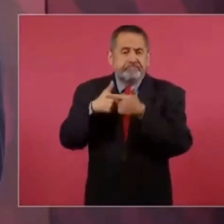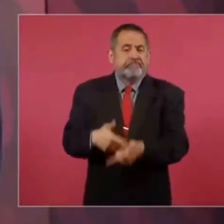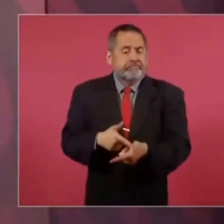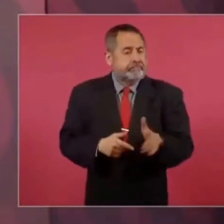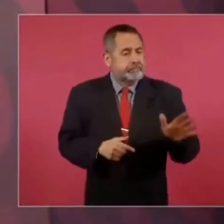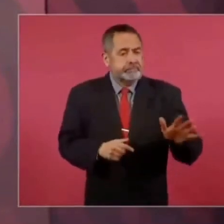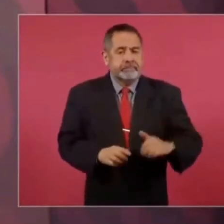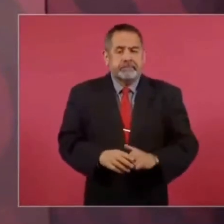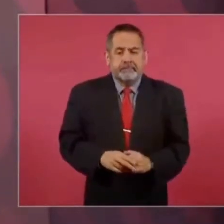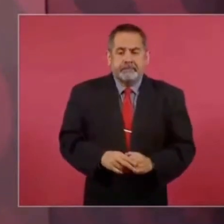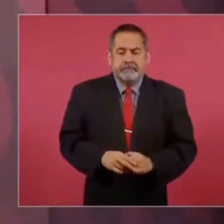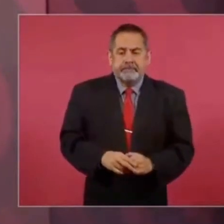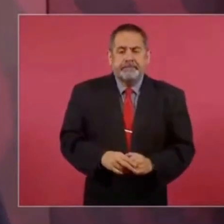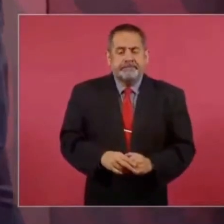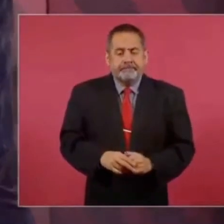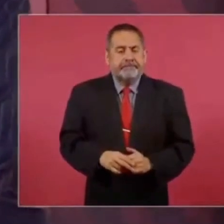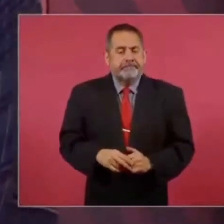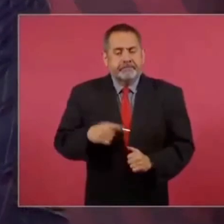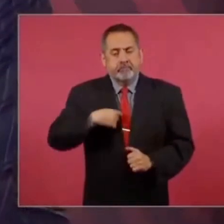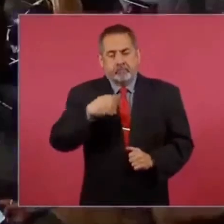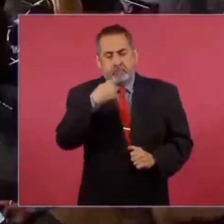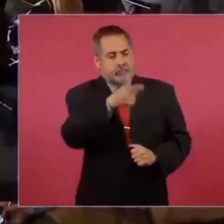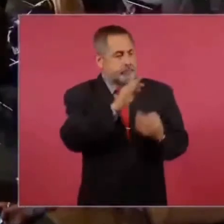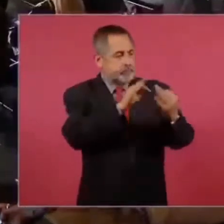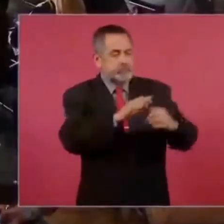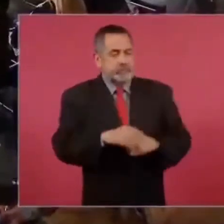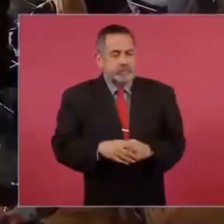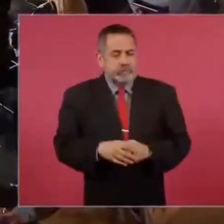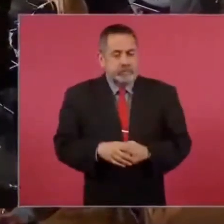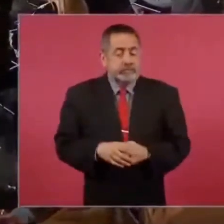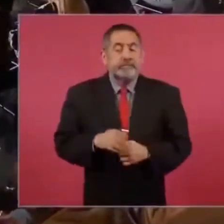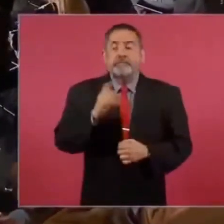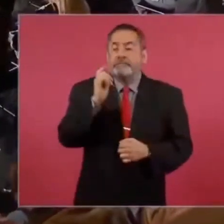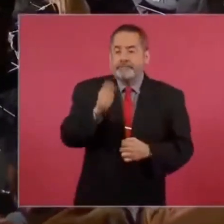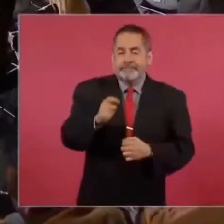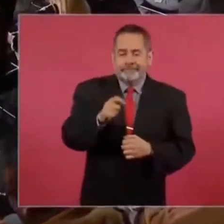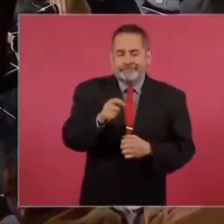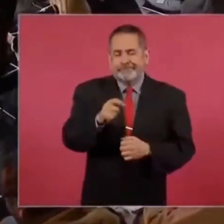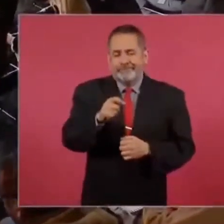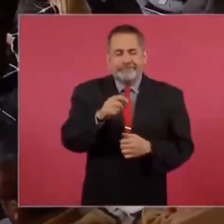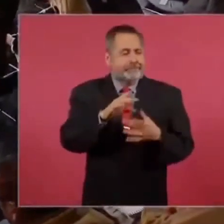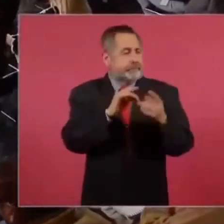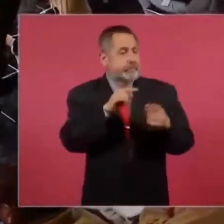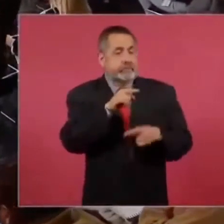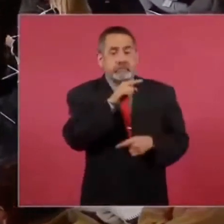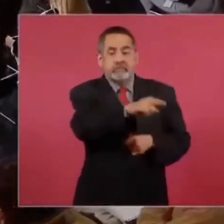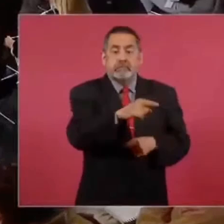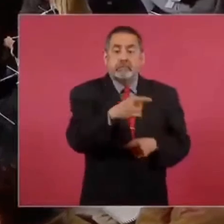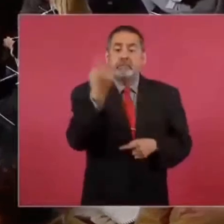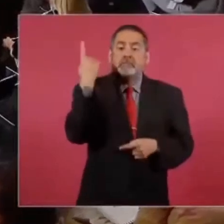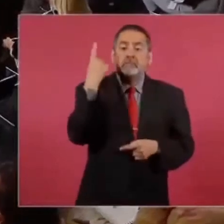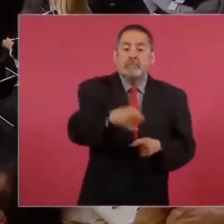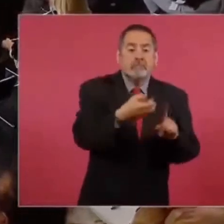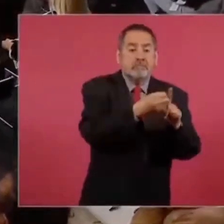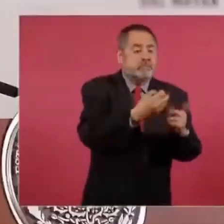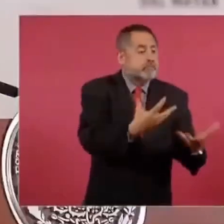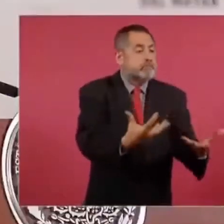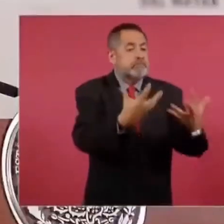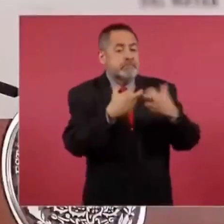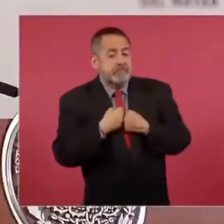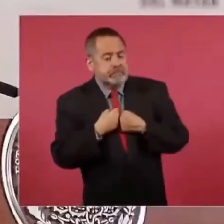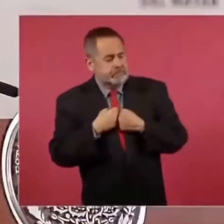Se trató igualmente de la orden de aprehensión contra mí y me